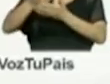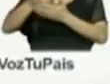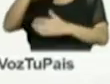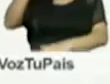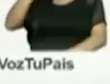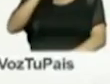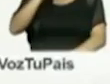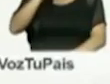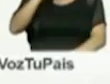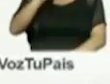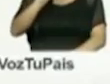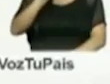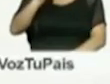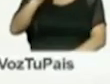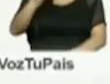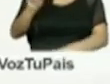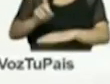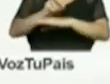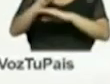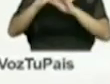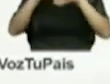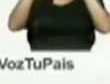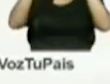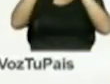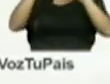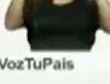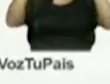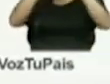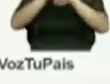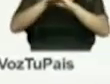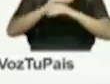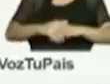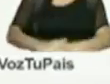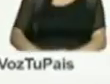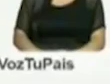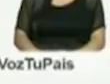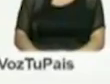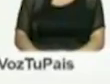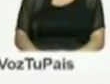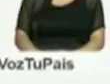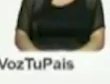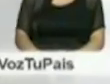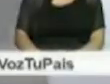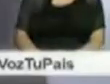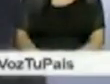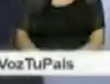Vallejo, director del festival. Cristina, ¿cómo estás? Muy buenas noches.